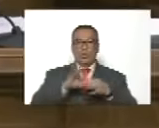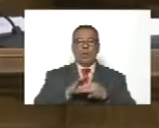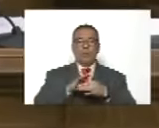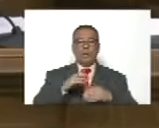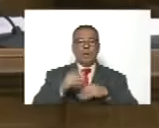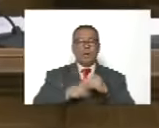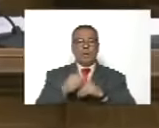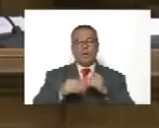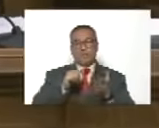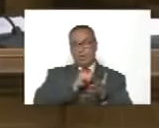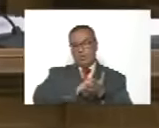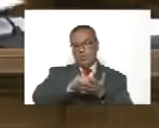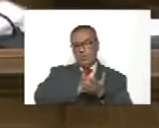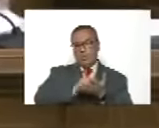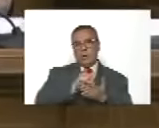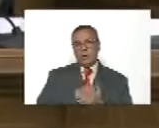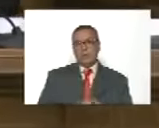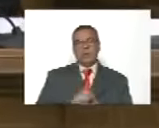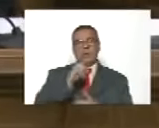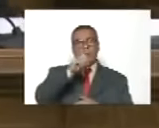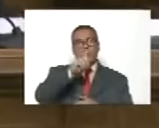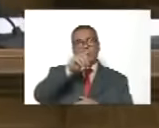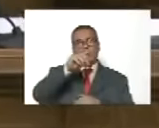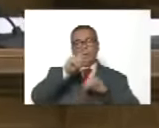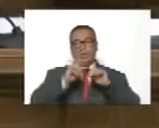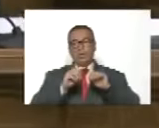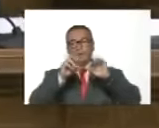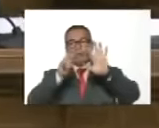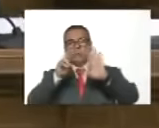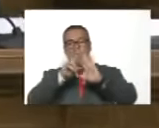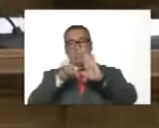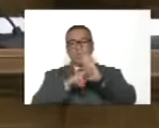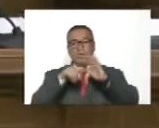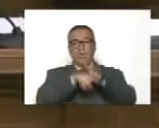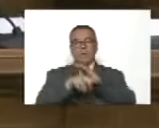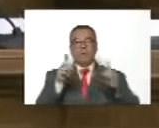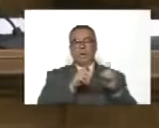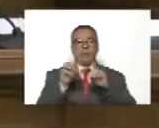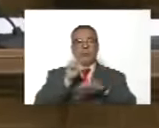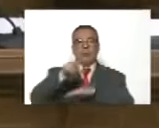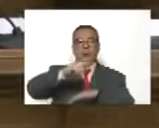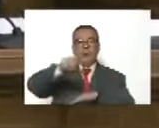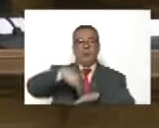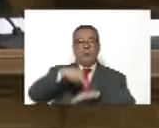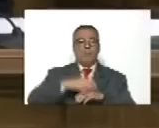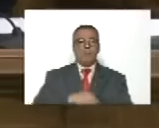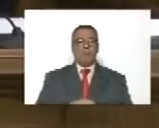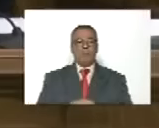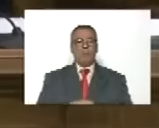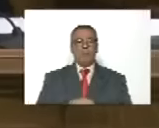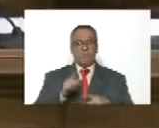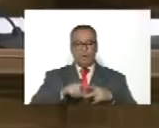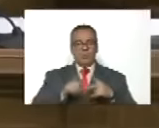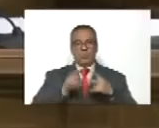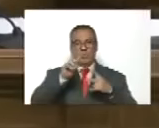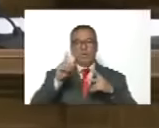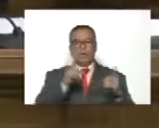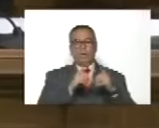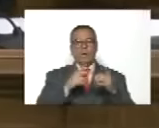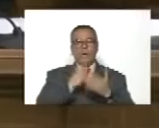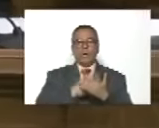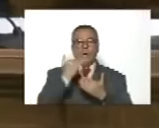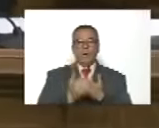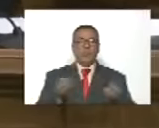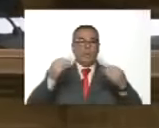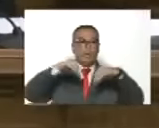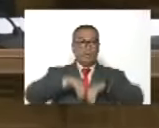de conformidad con lo establecido en el artículo 106 del Reglamento Interior y debates de la Asamblea Nacional. Segundo, proyecto